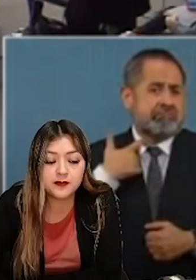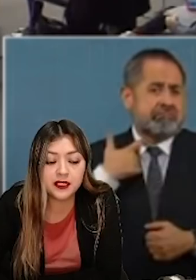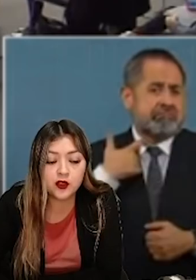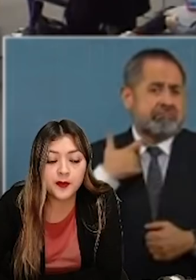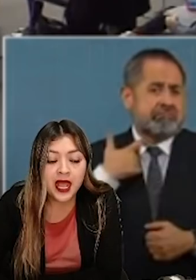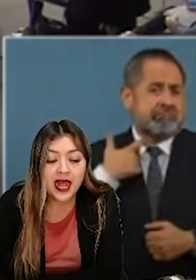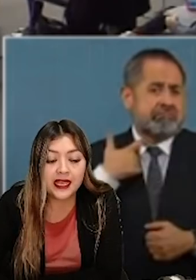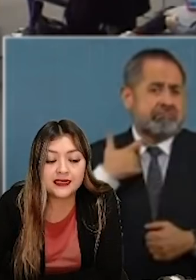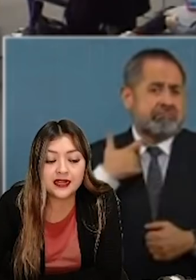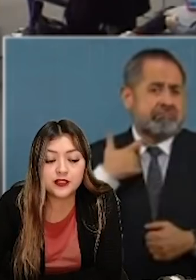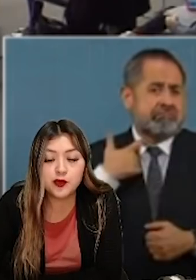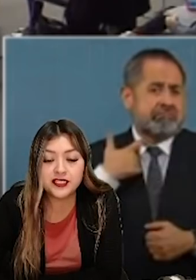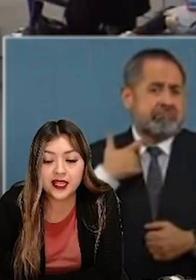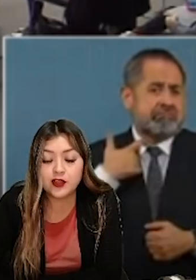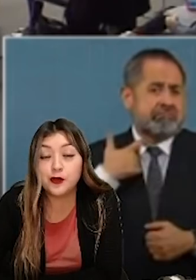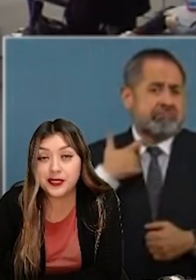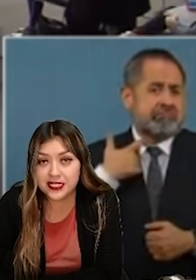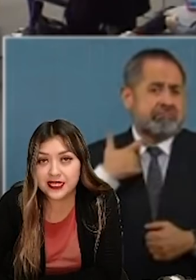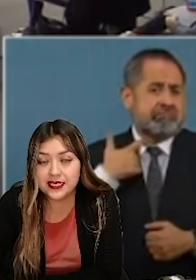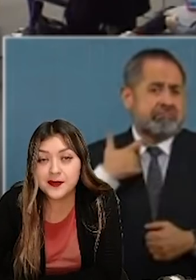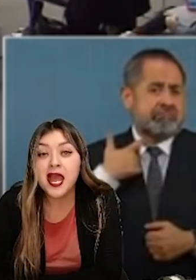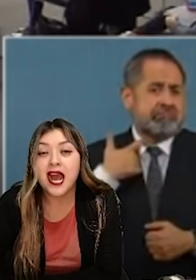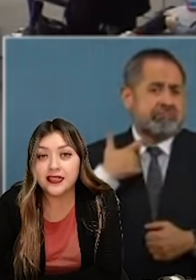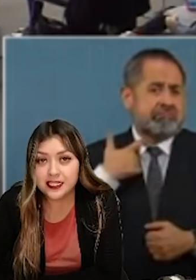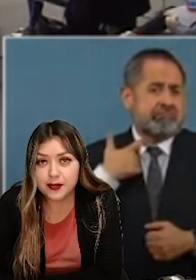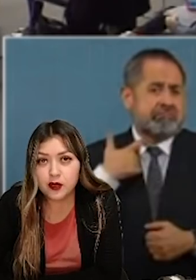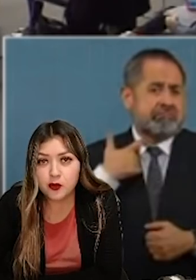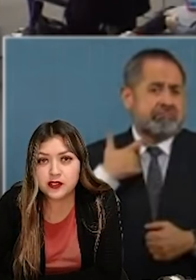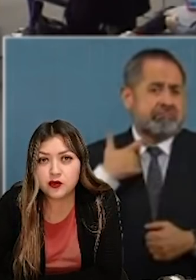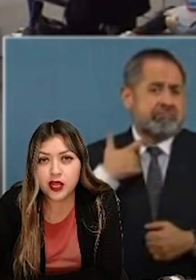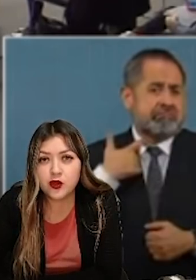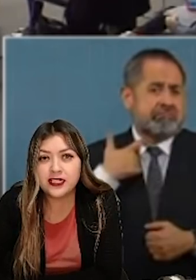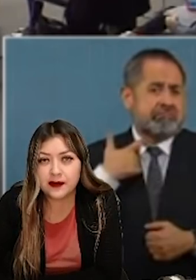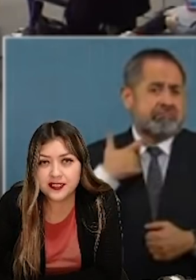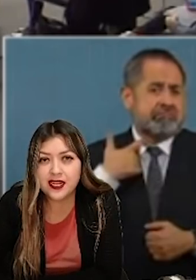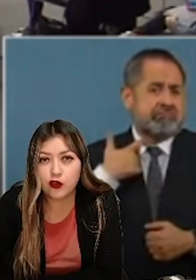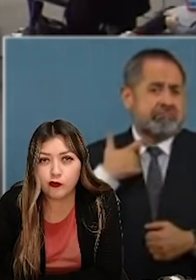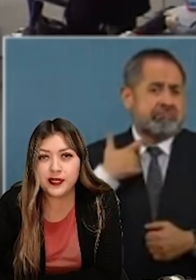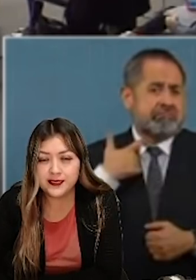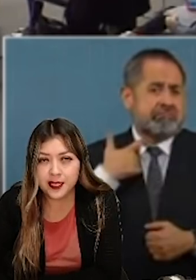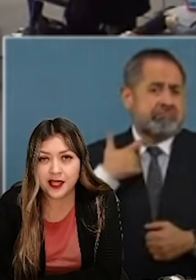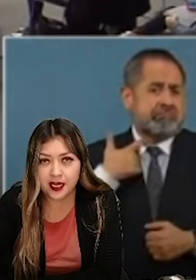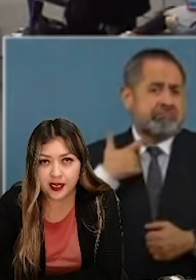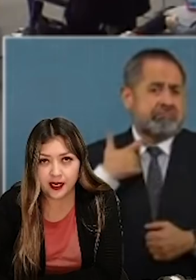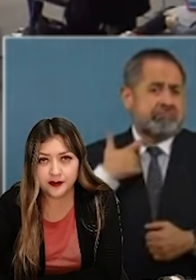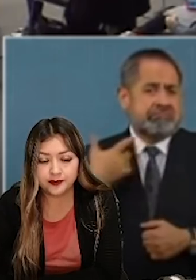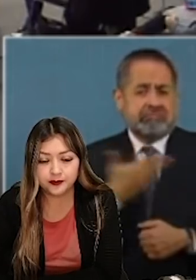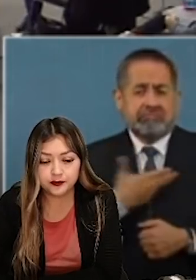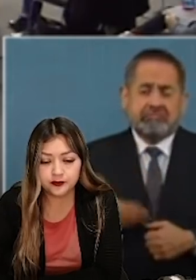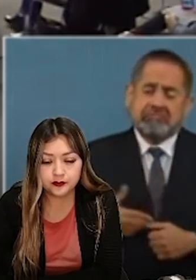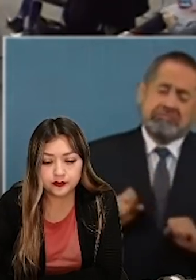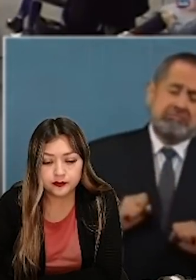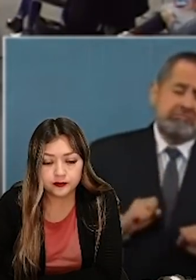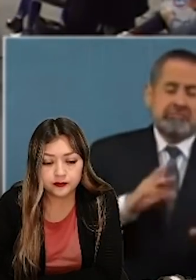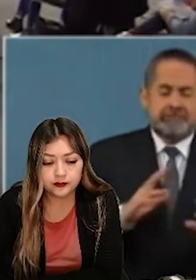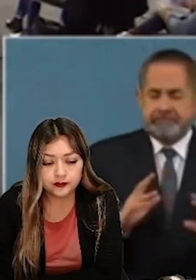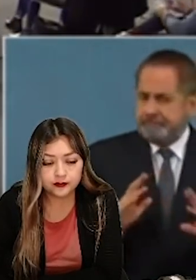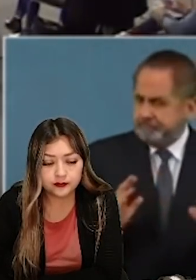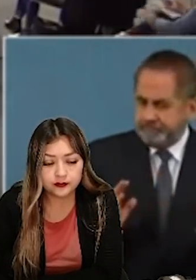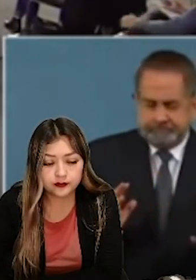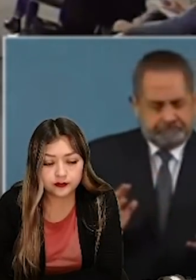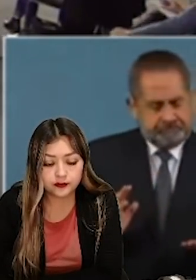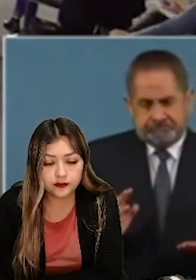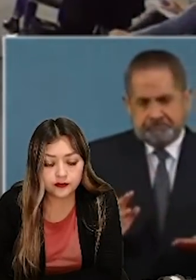opina respecto a esta respuesta que dio el presidente Andrés Manuel López Obrador a través de la conferencia mañanera? Y